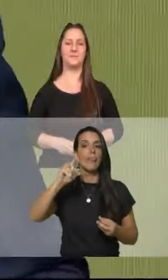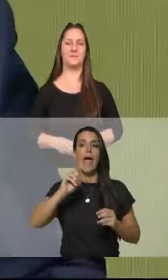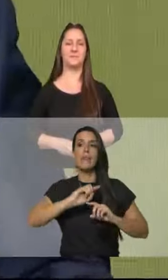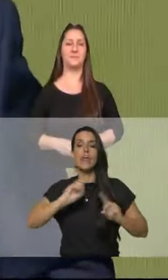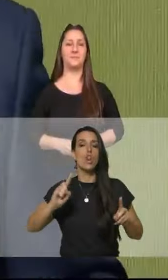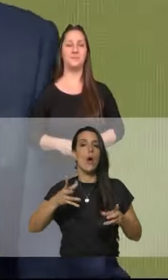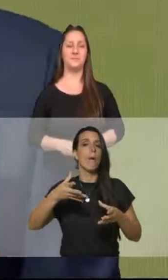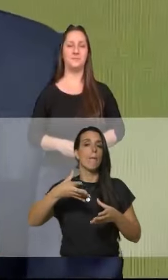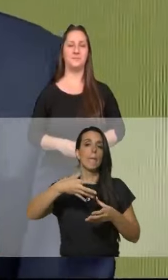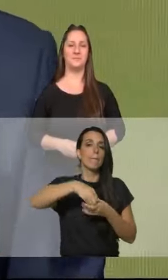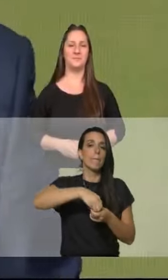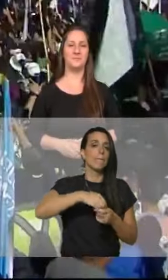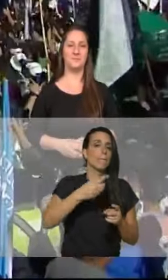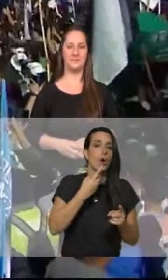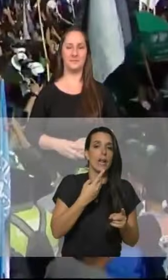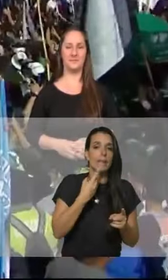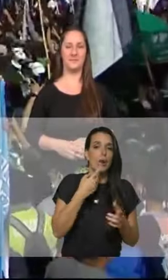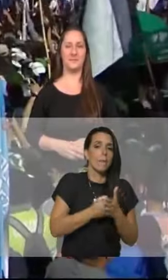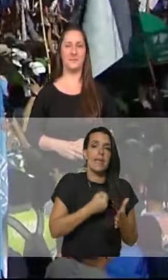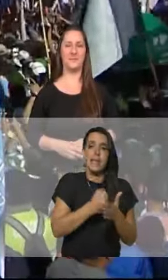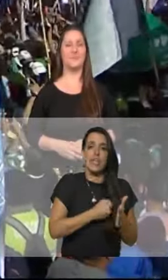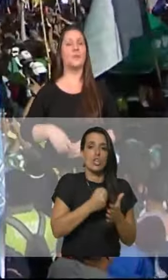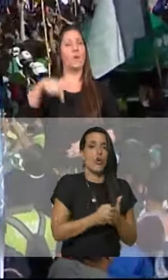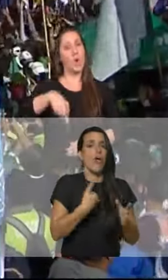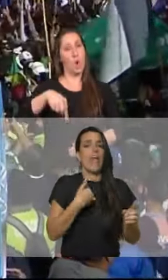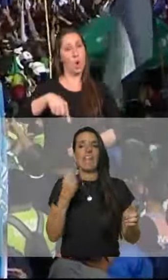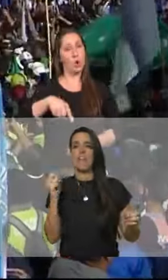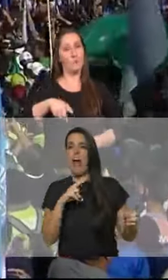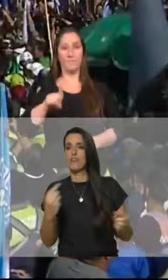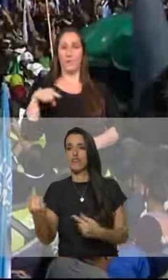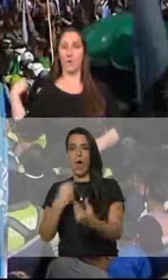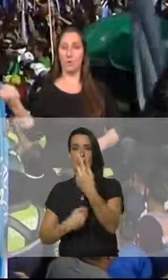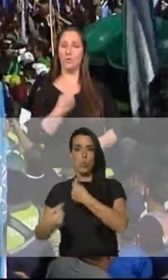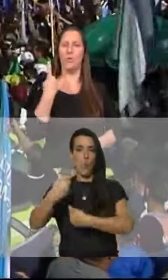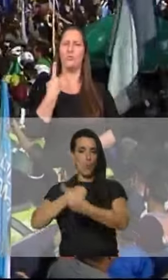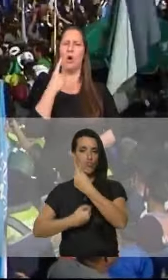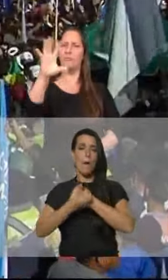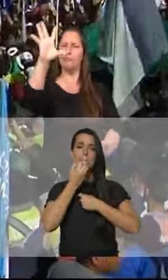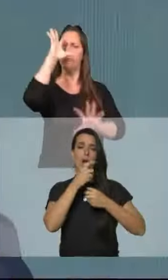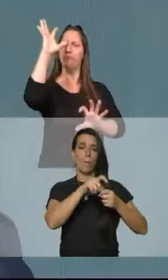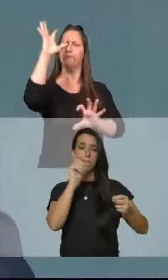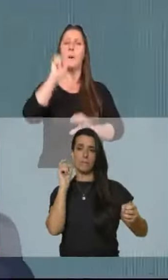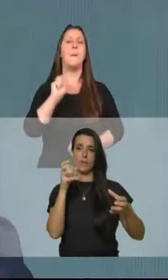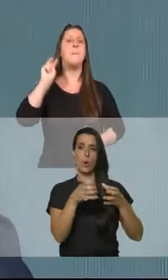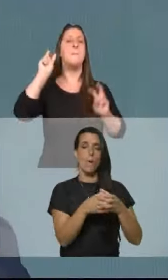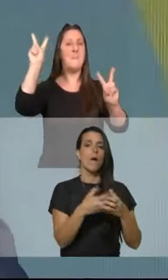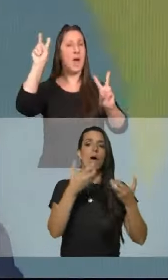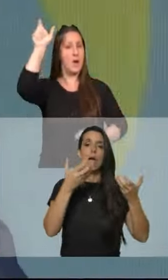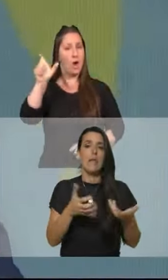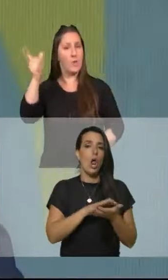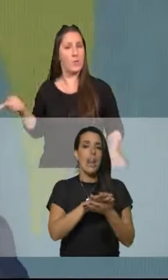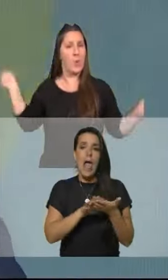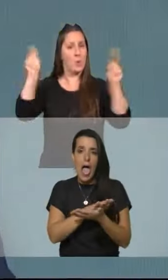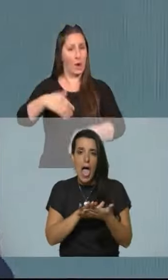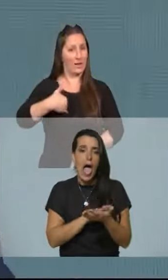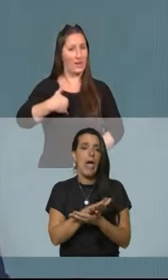involucrar al partido en el que siempre militó en los hechos que falsamente se le atribuyen según sus palabras deseo que ninguna esquirla